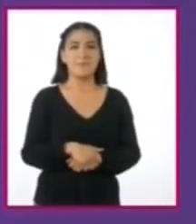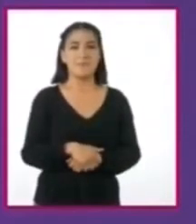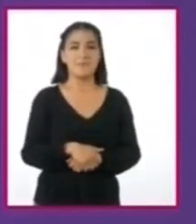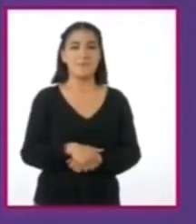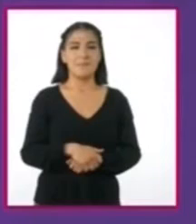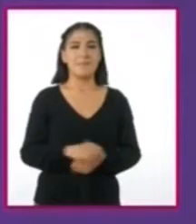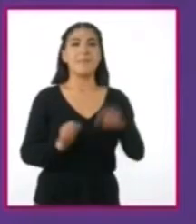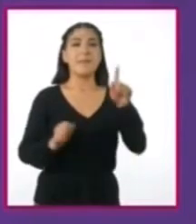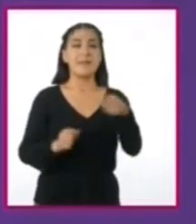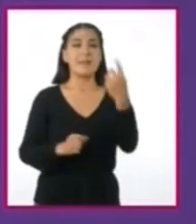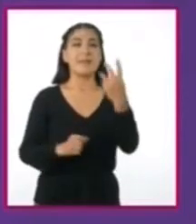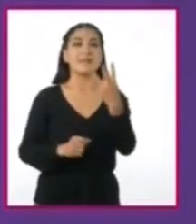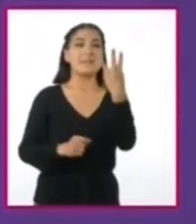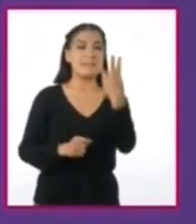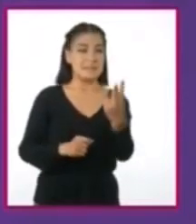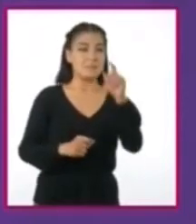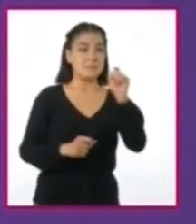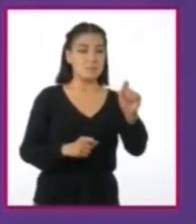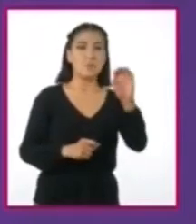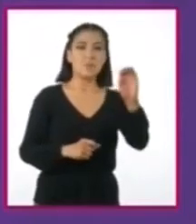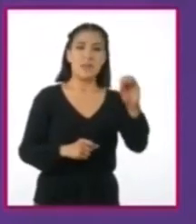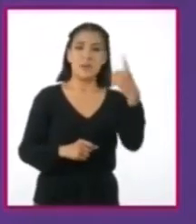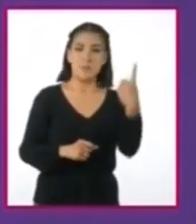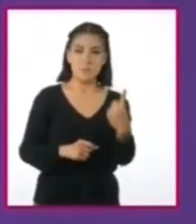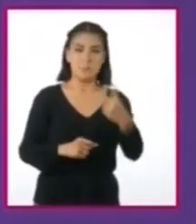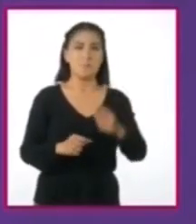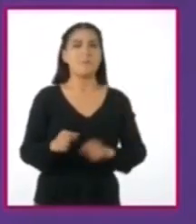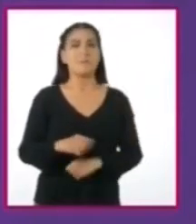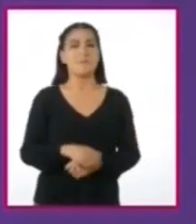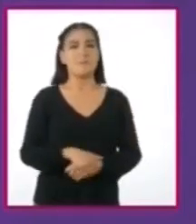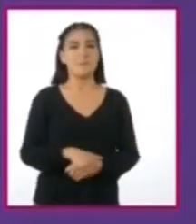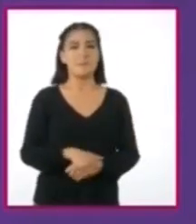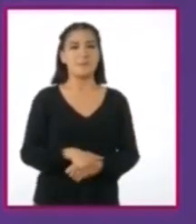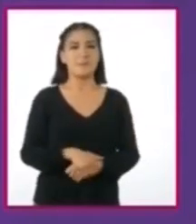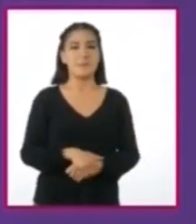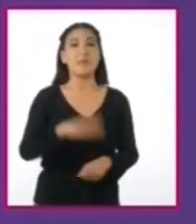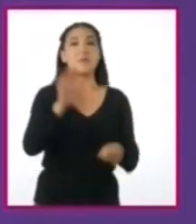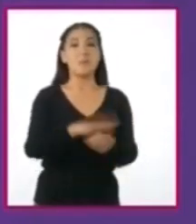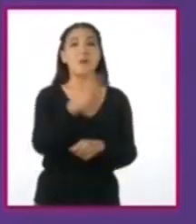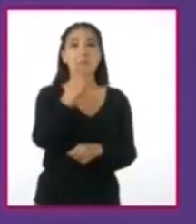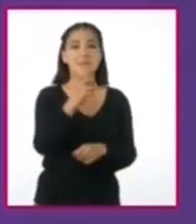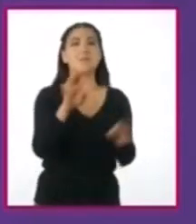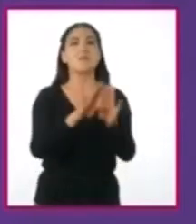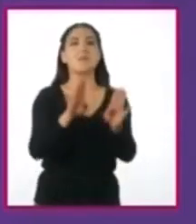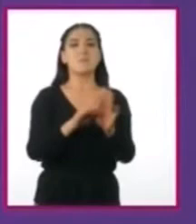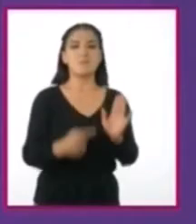es de 3.01, con lo que podemos comprobar,